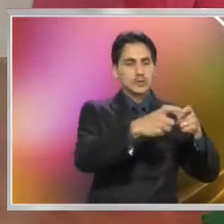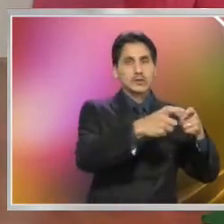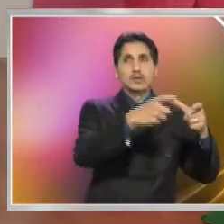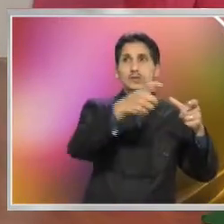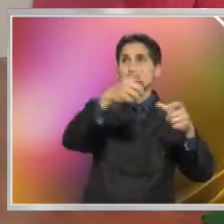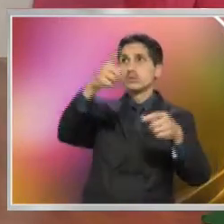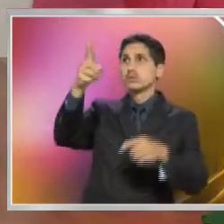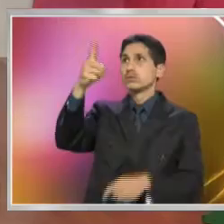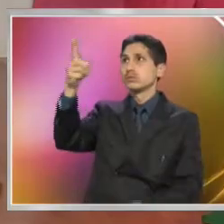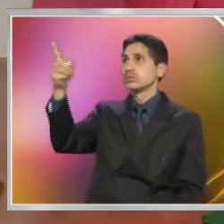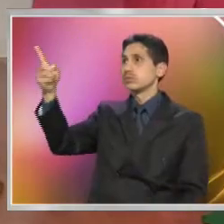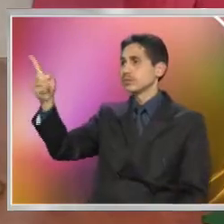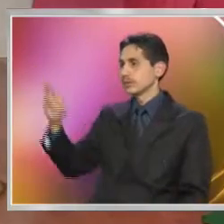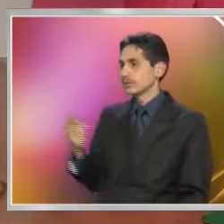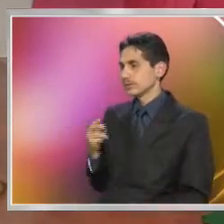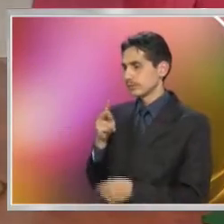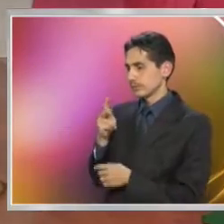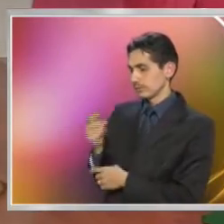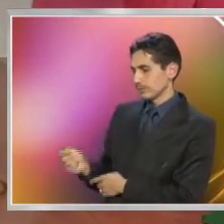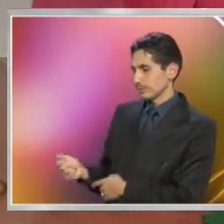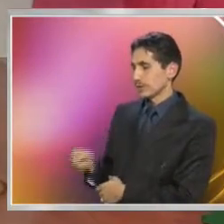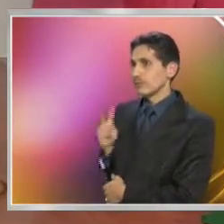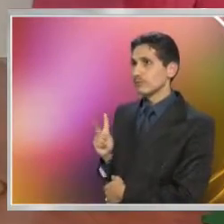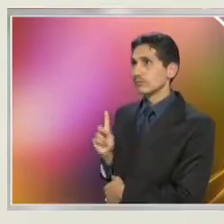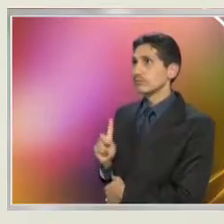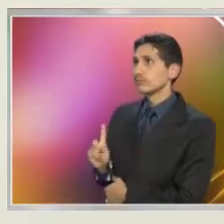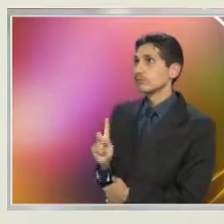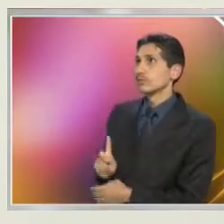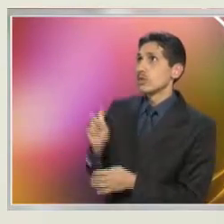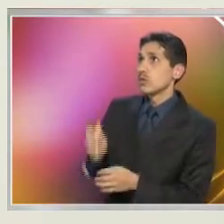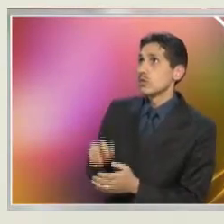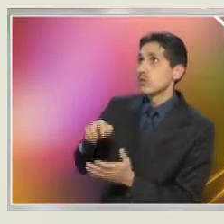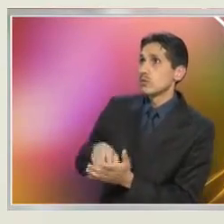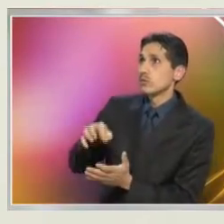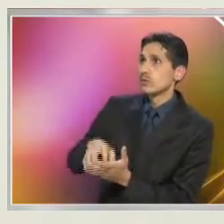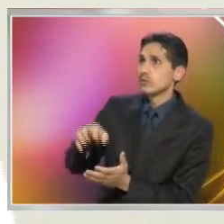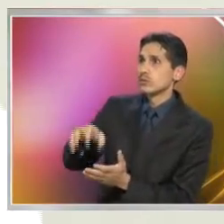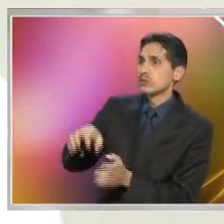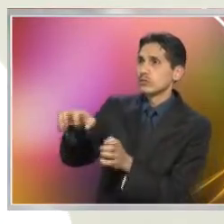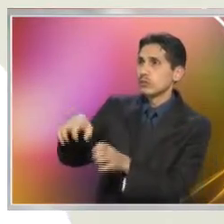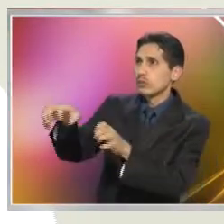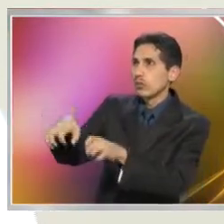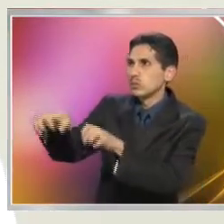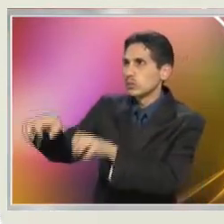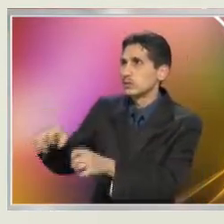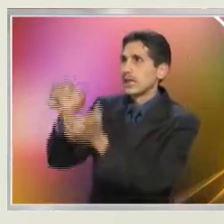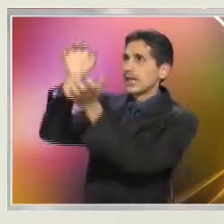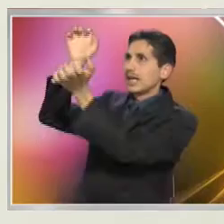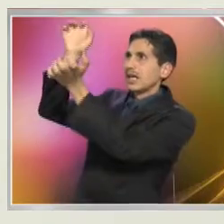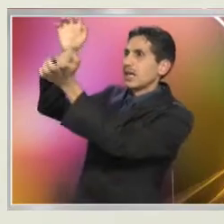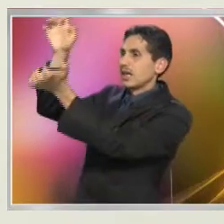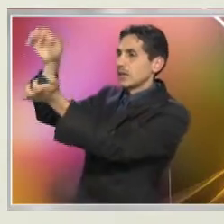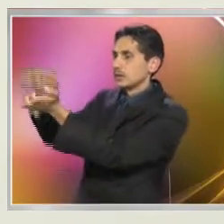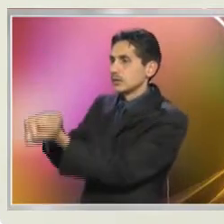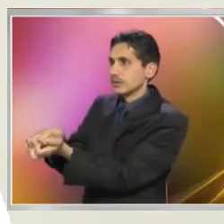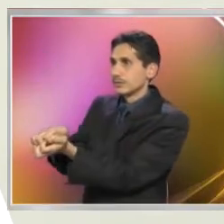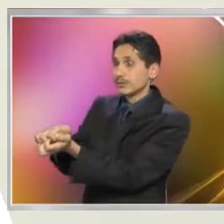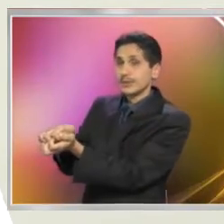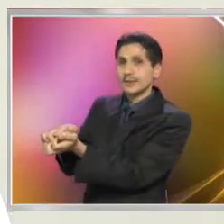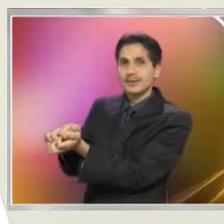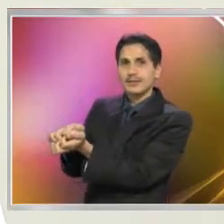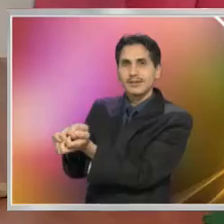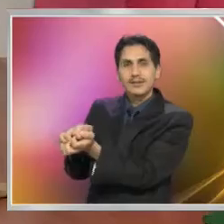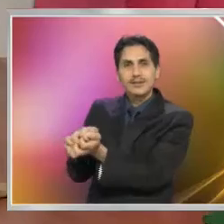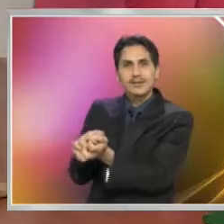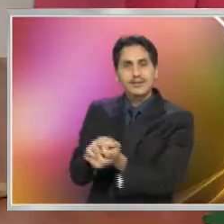lo platicamos, ellas entrenan 2 veces por semana, pero yo entreno alrededor de 1 hora cada, ¿qué será? 3 veces a la semana,